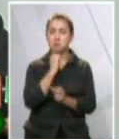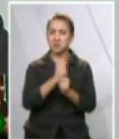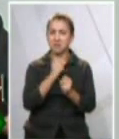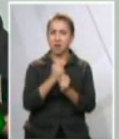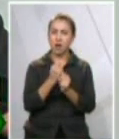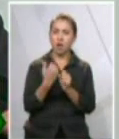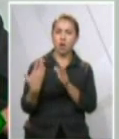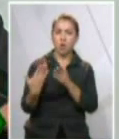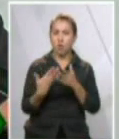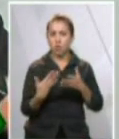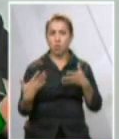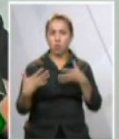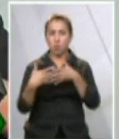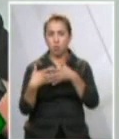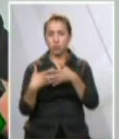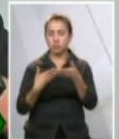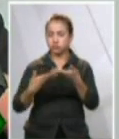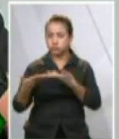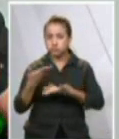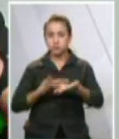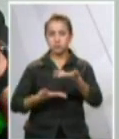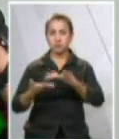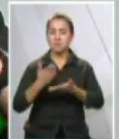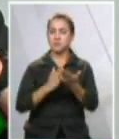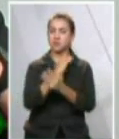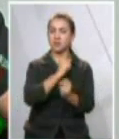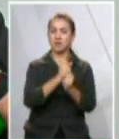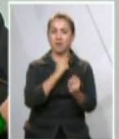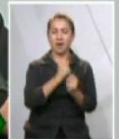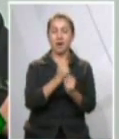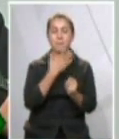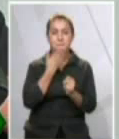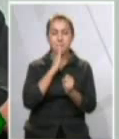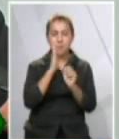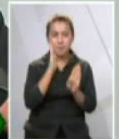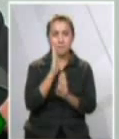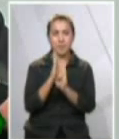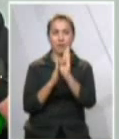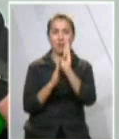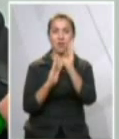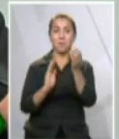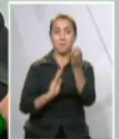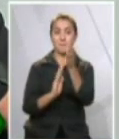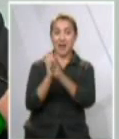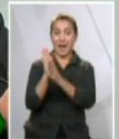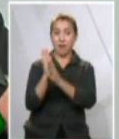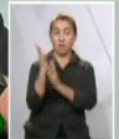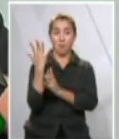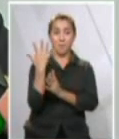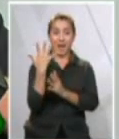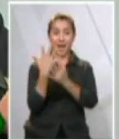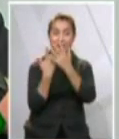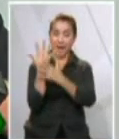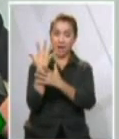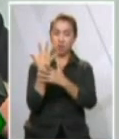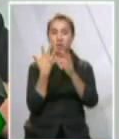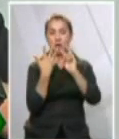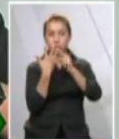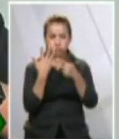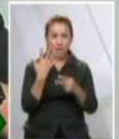Vladimir, nosotros mismos se trabajó en la mejora de su prototipo. Logramos algunos